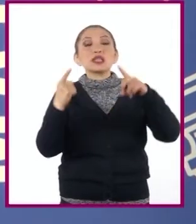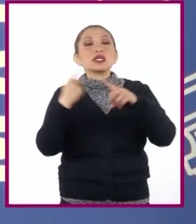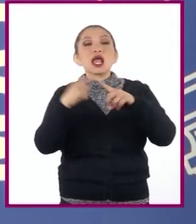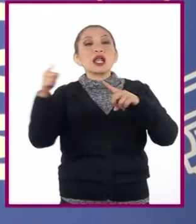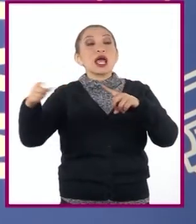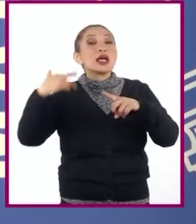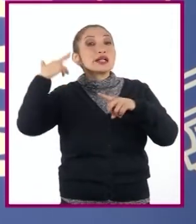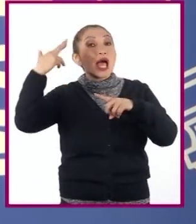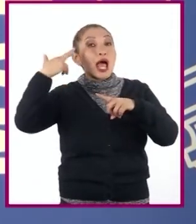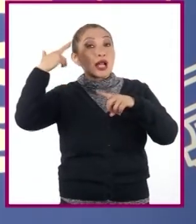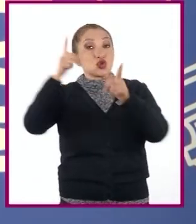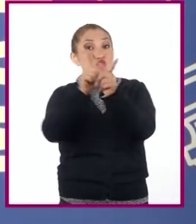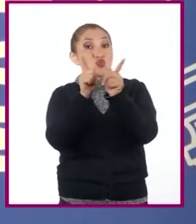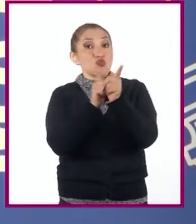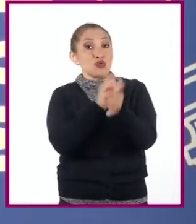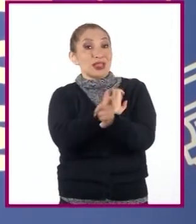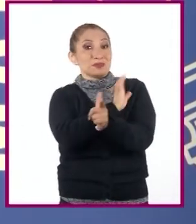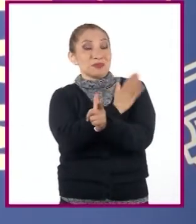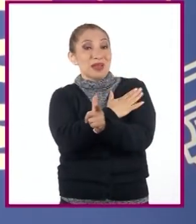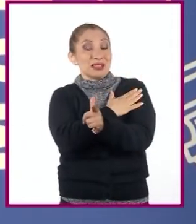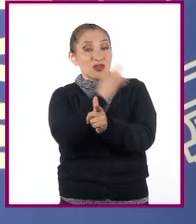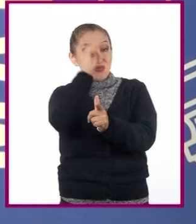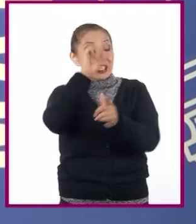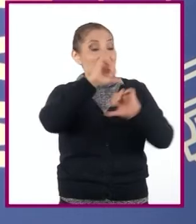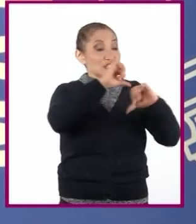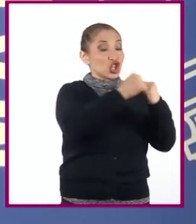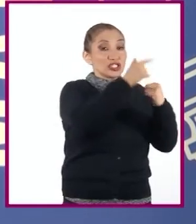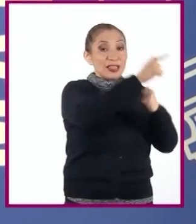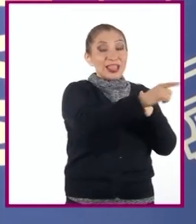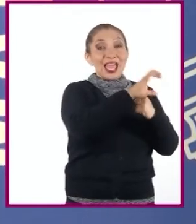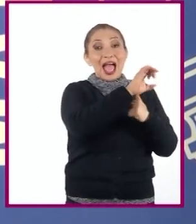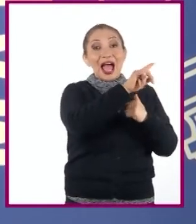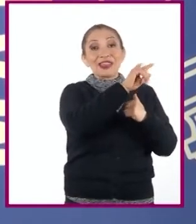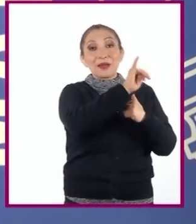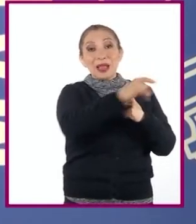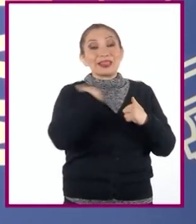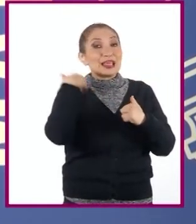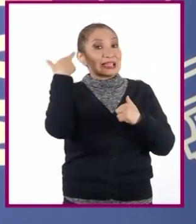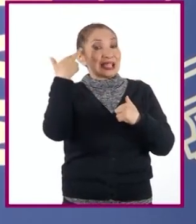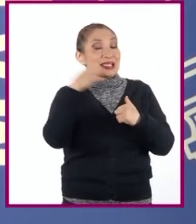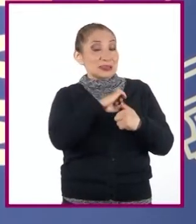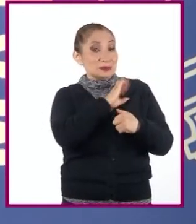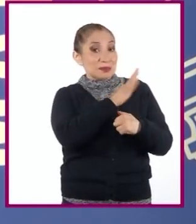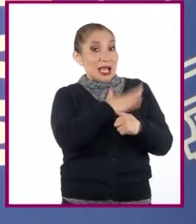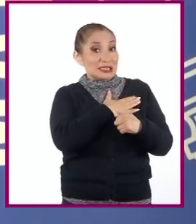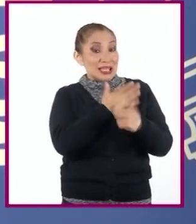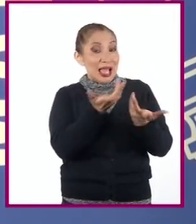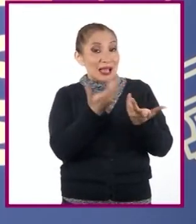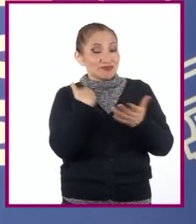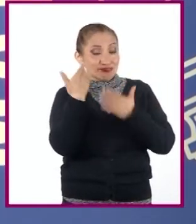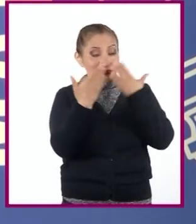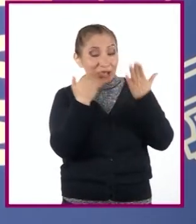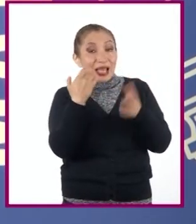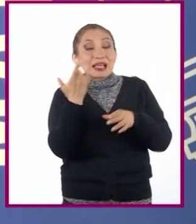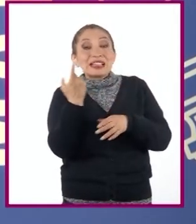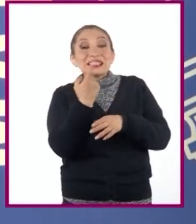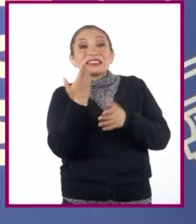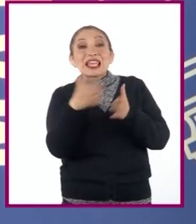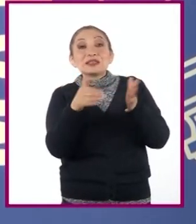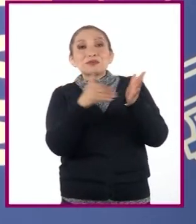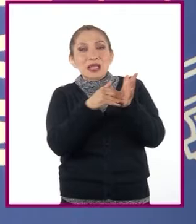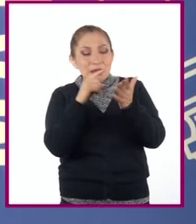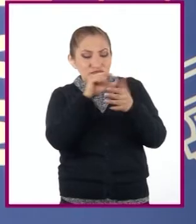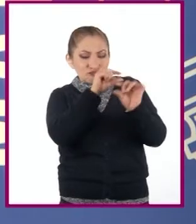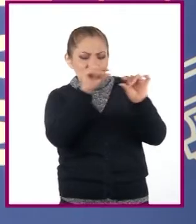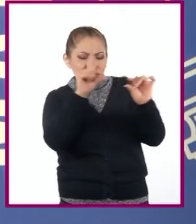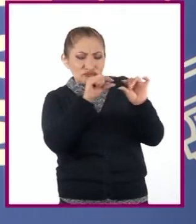la Real Academia Española y la Asociación de Academias de la Lengua Española, con más de 7,000 entradas que orientan